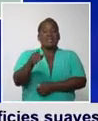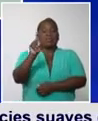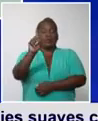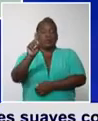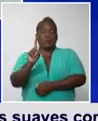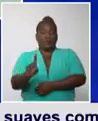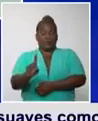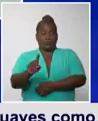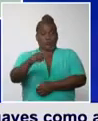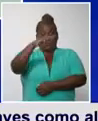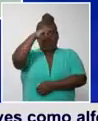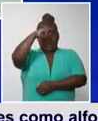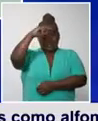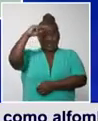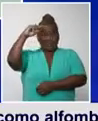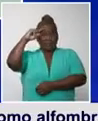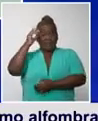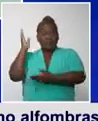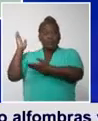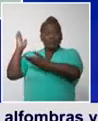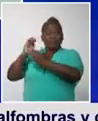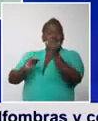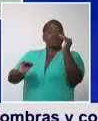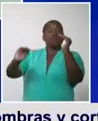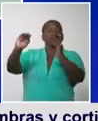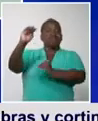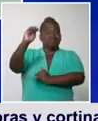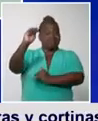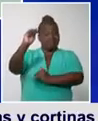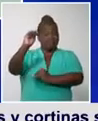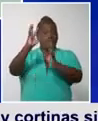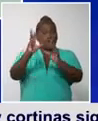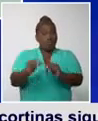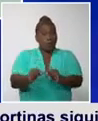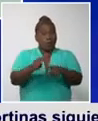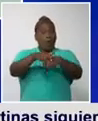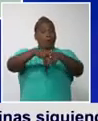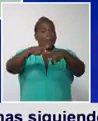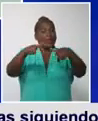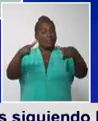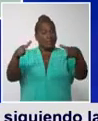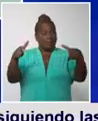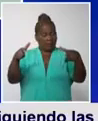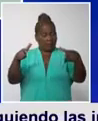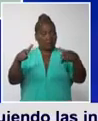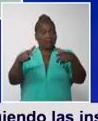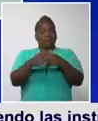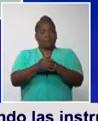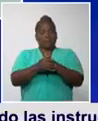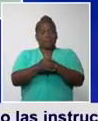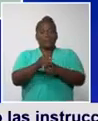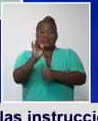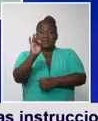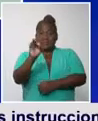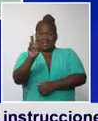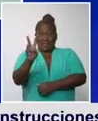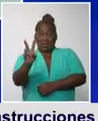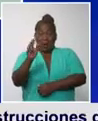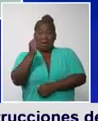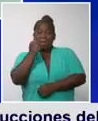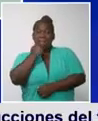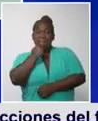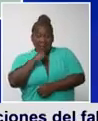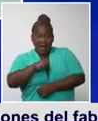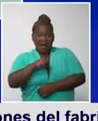Espíritu incrementa de manera importante el número de casos autóctonos ayer. 72 más, estamos hablando